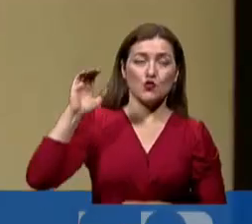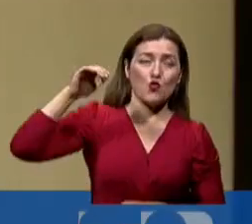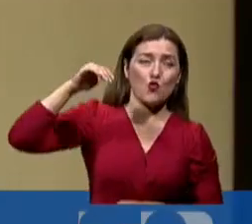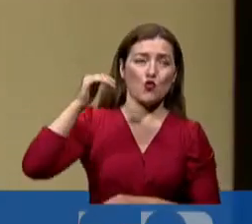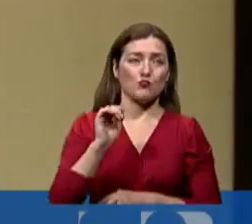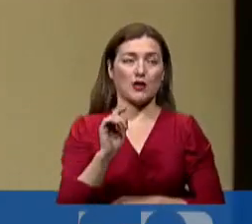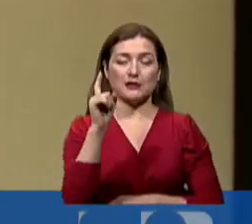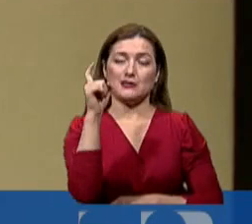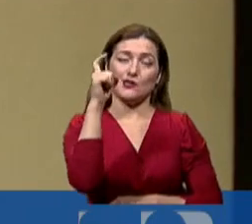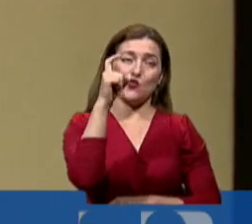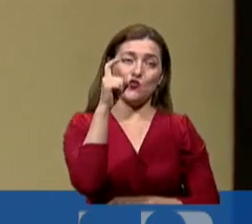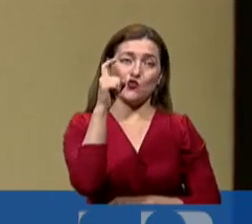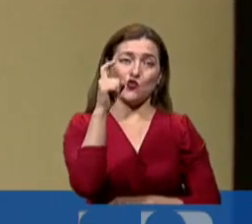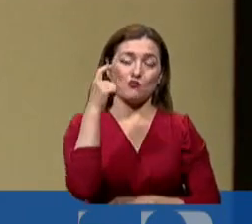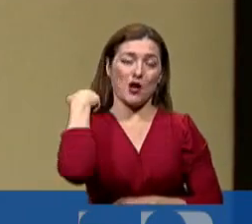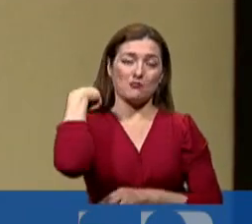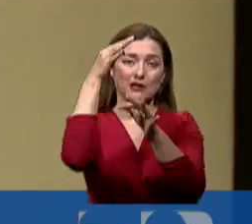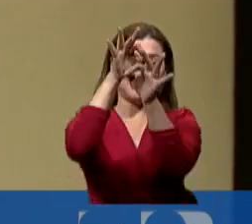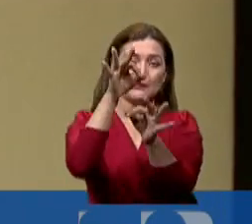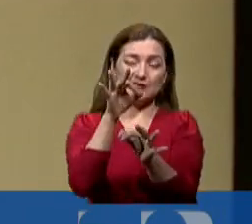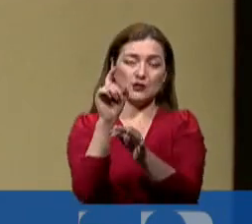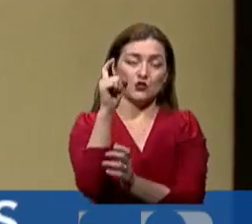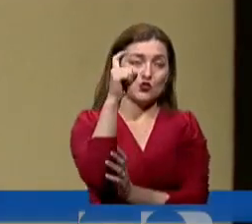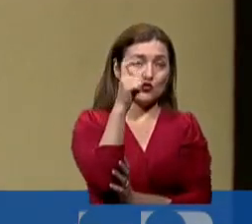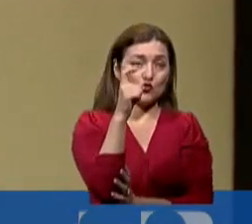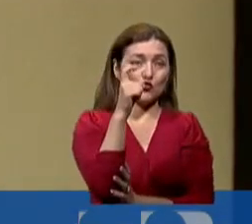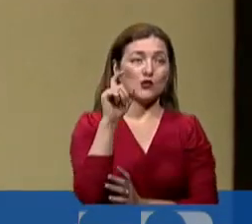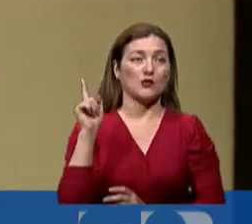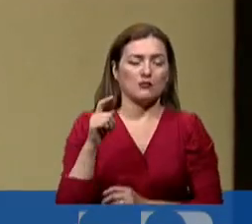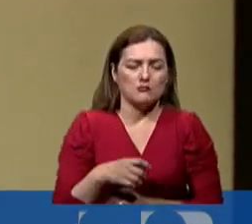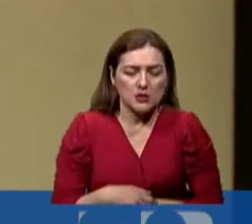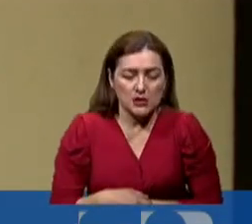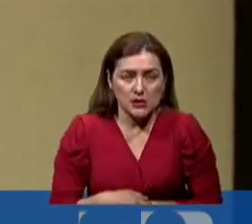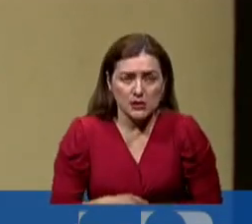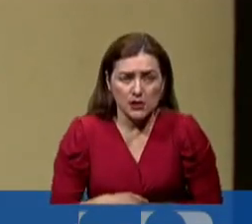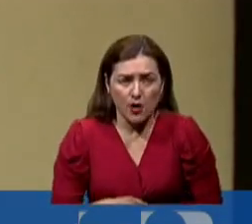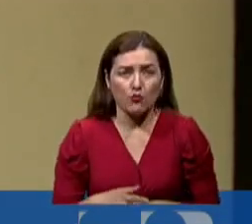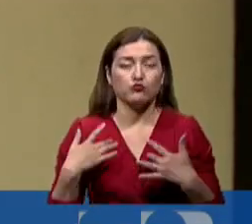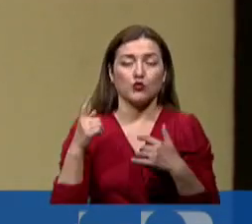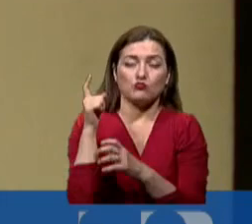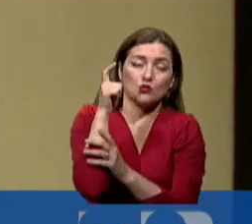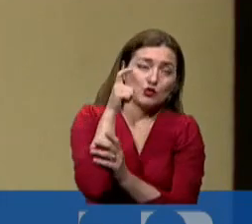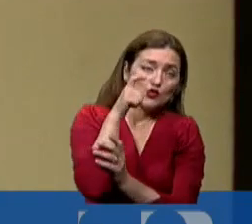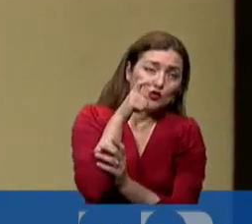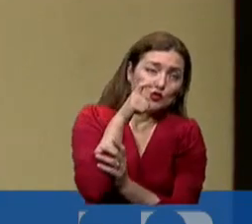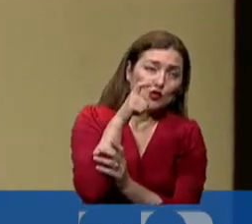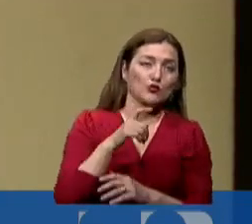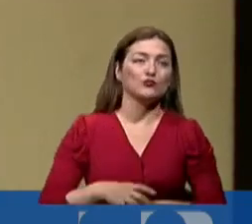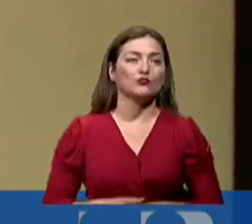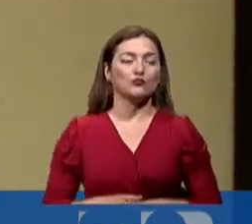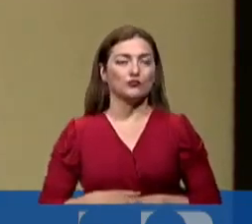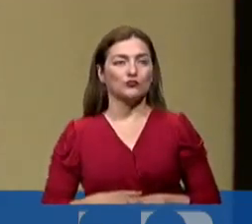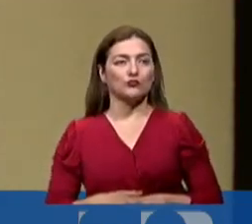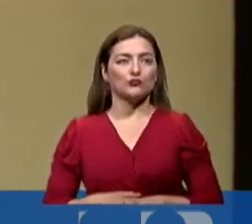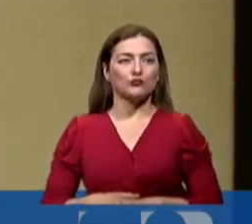espalda. Nos dimos cuenta porque empezó el desarrollo y ella empezó a curvarse más, a andar un poco agachada y a